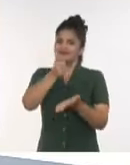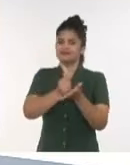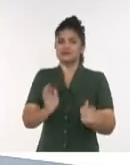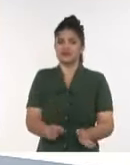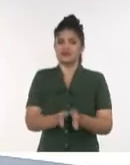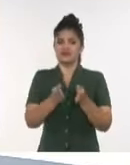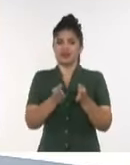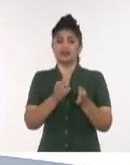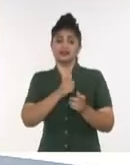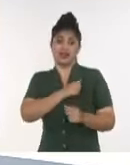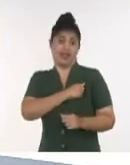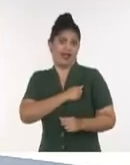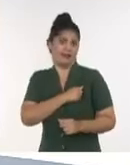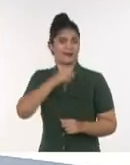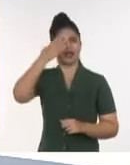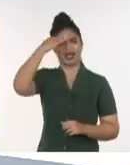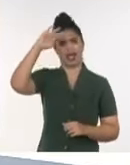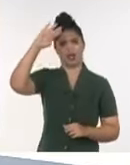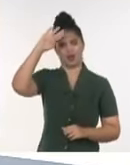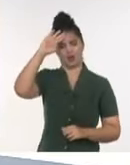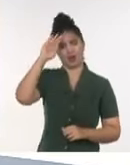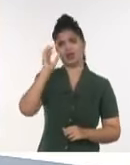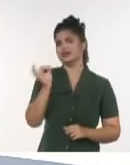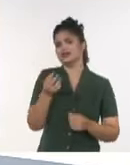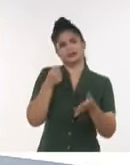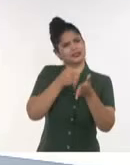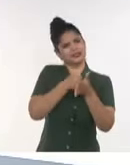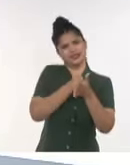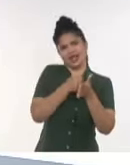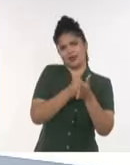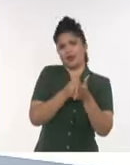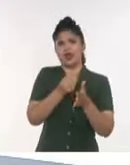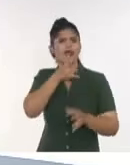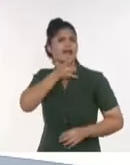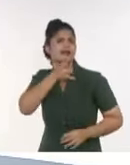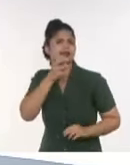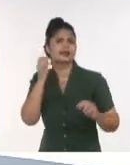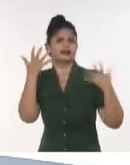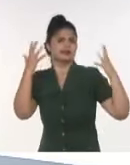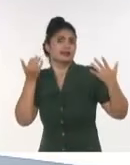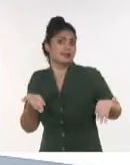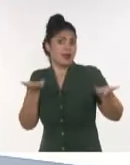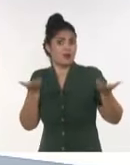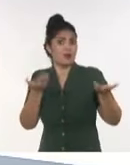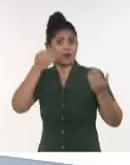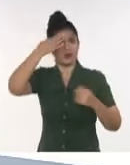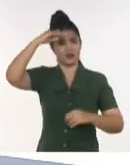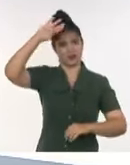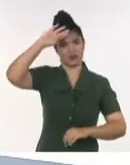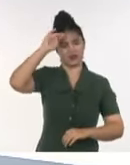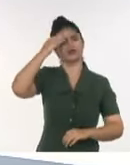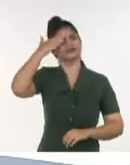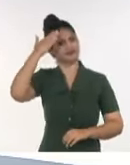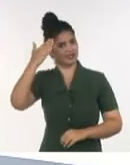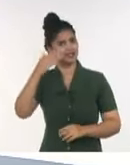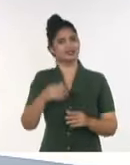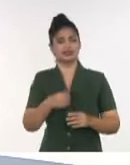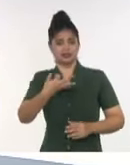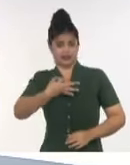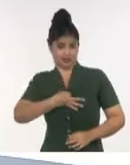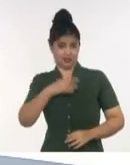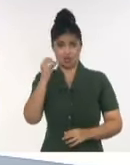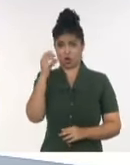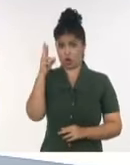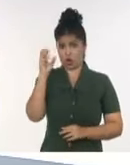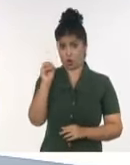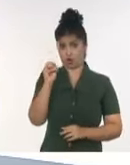al pueblo cubano, y en cada competencia apoyó a los atletas de la isla. La quinta de oro de Mijail López para los franceses también